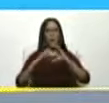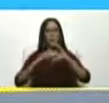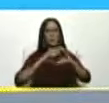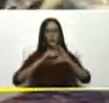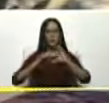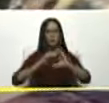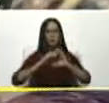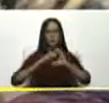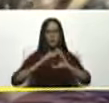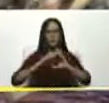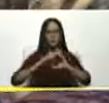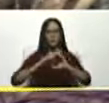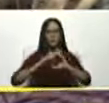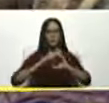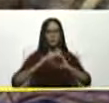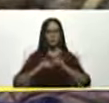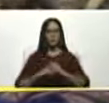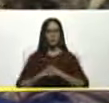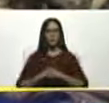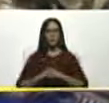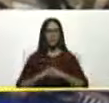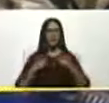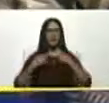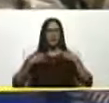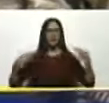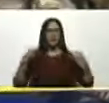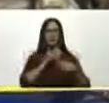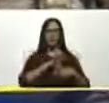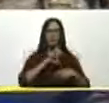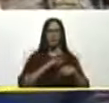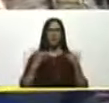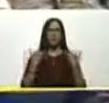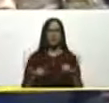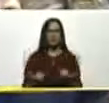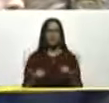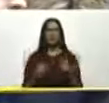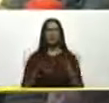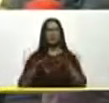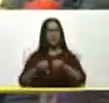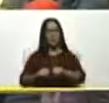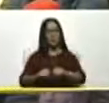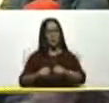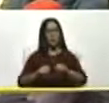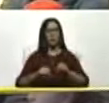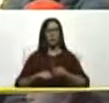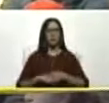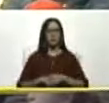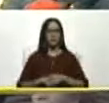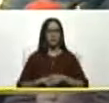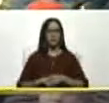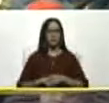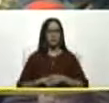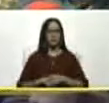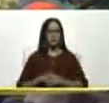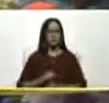comunicacionales de las redes sociales que ya son hegemónicas.